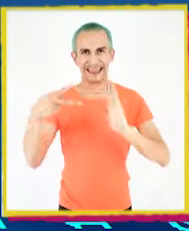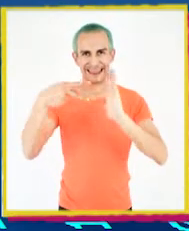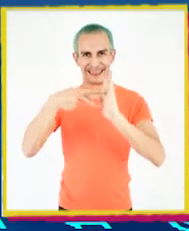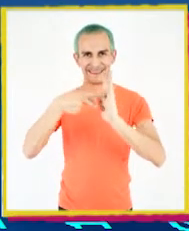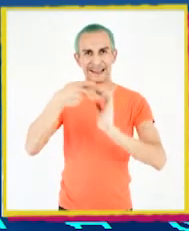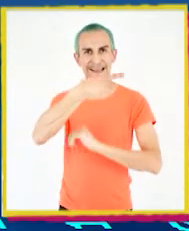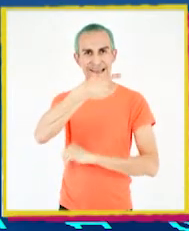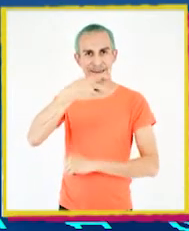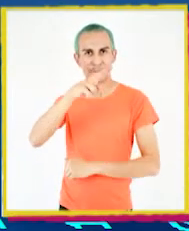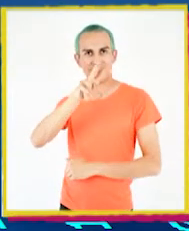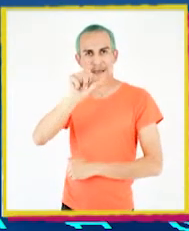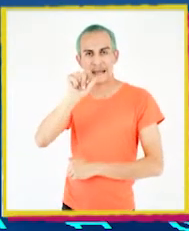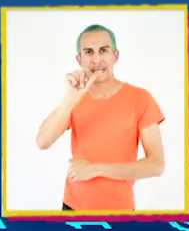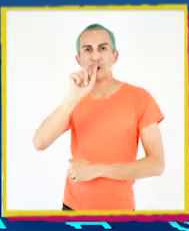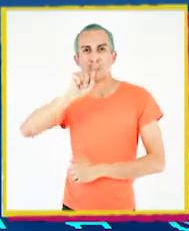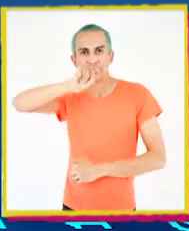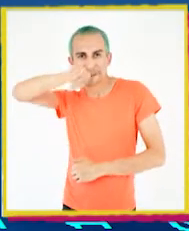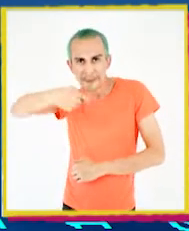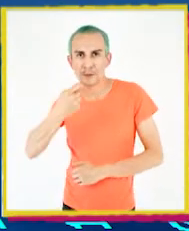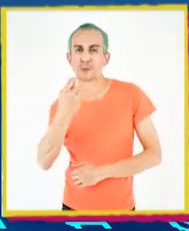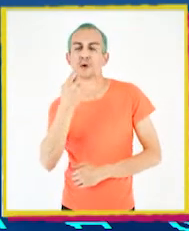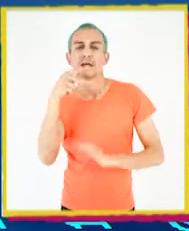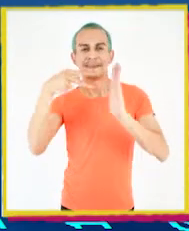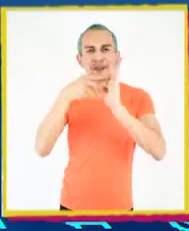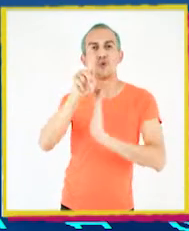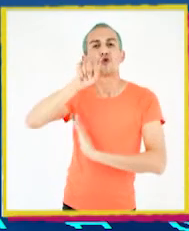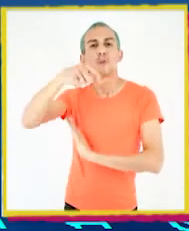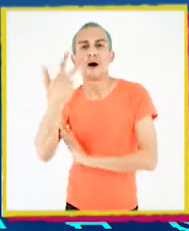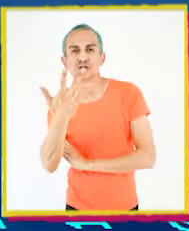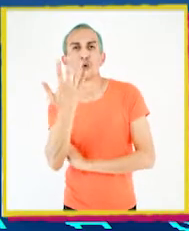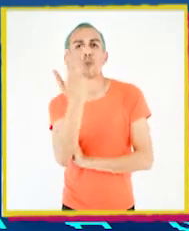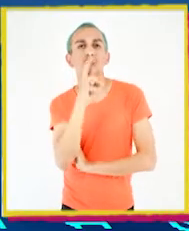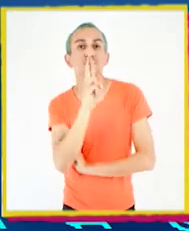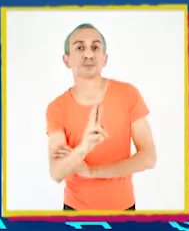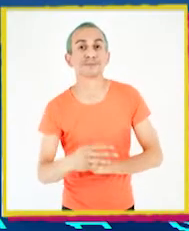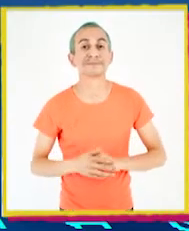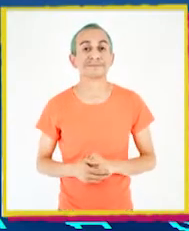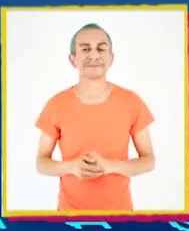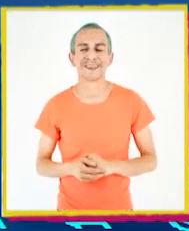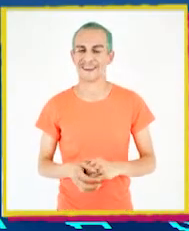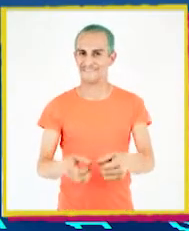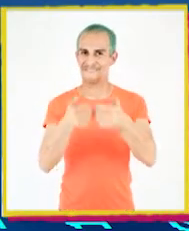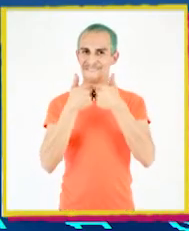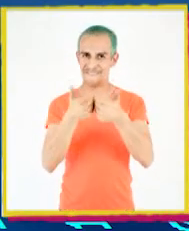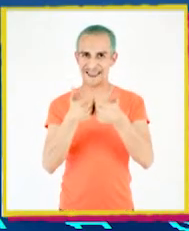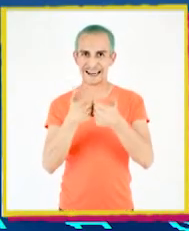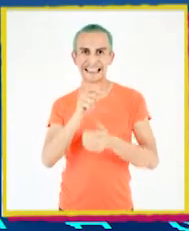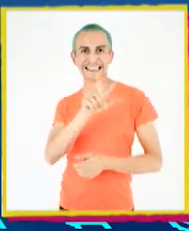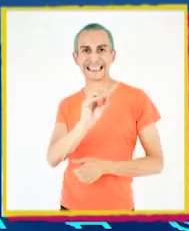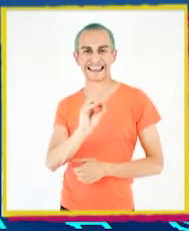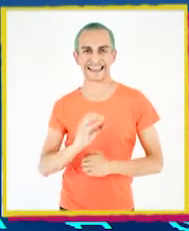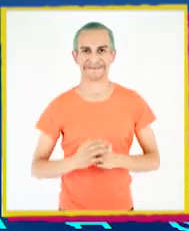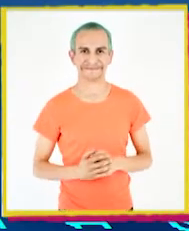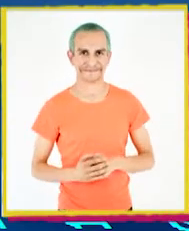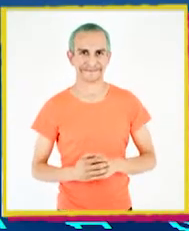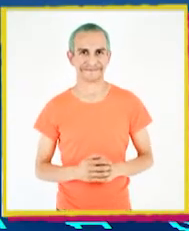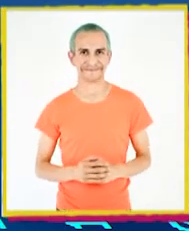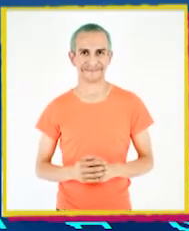¡Excelente! Dividir 126 en 1,8. ¿Y cuánto es eso? Bien, es